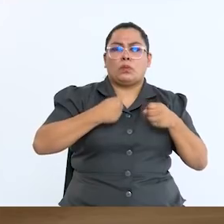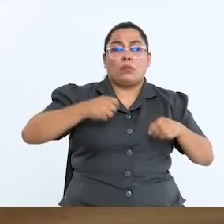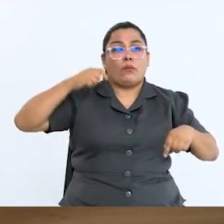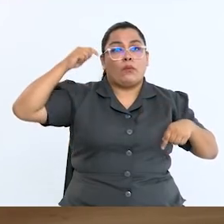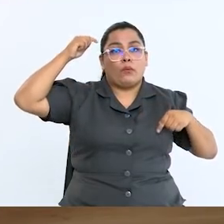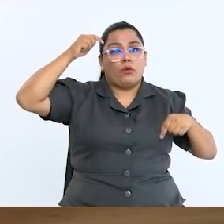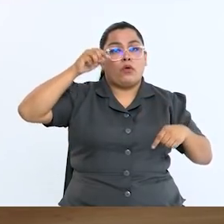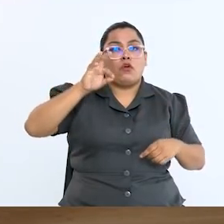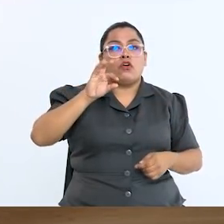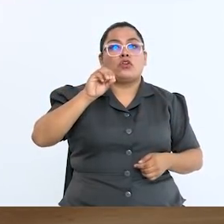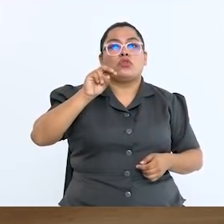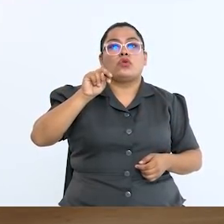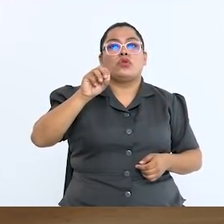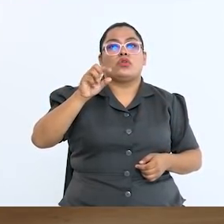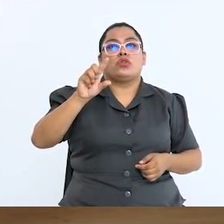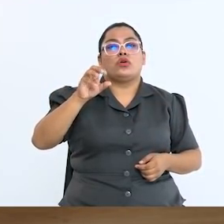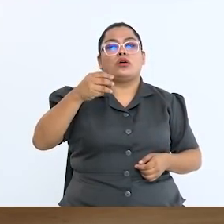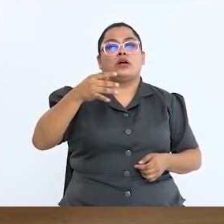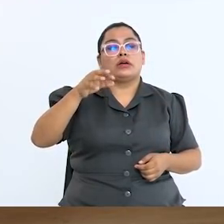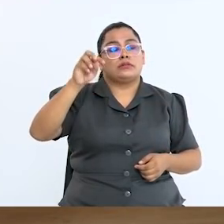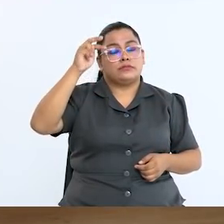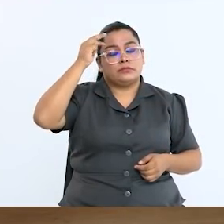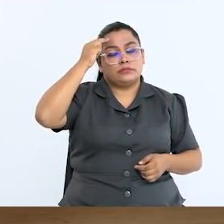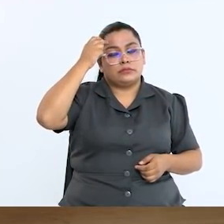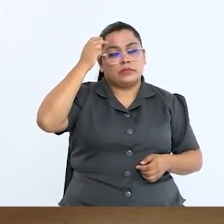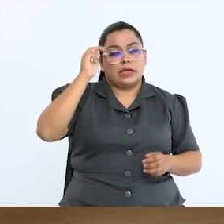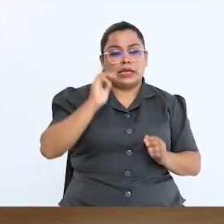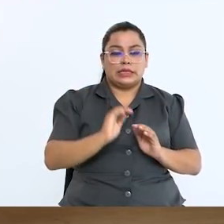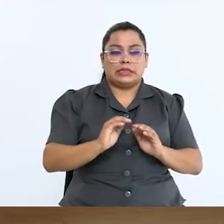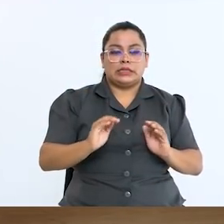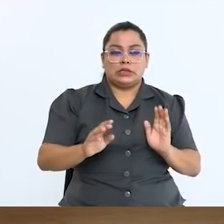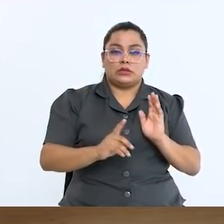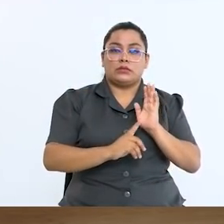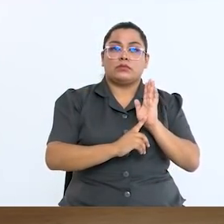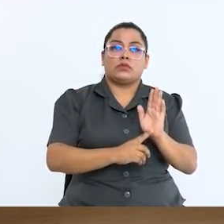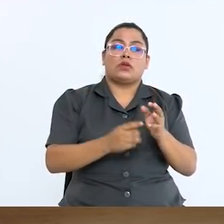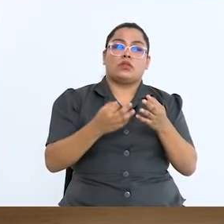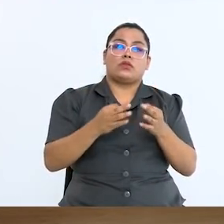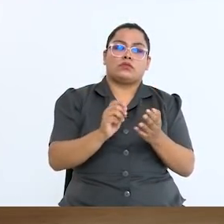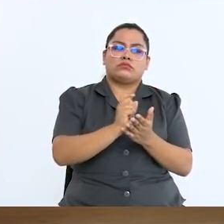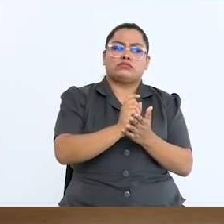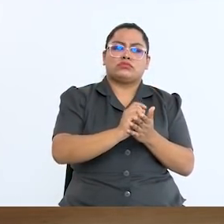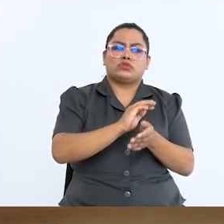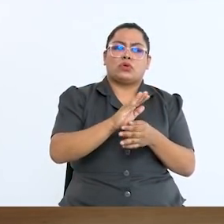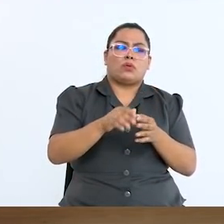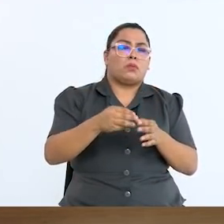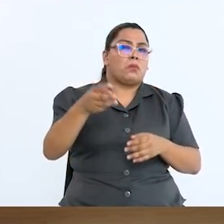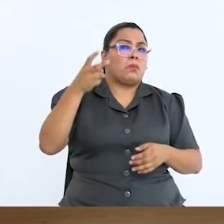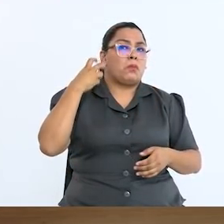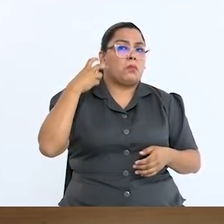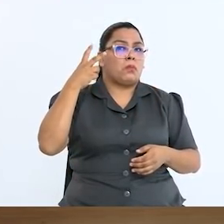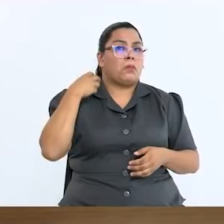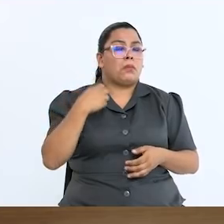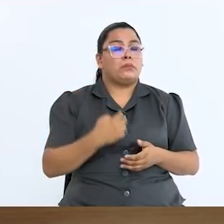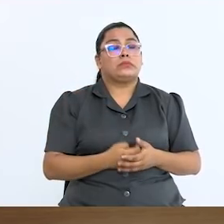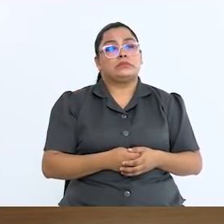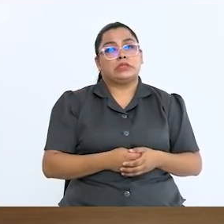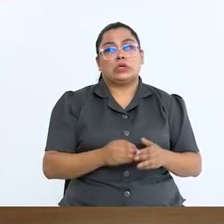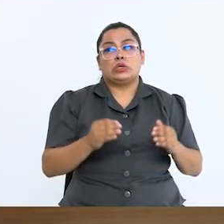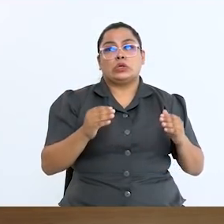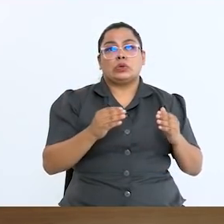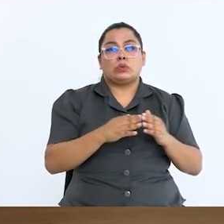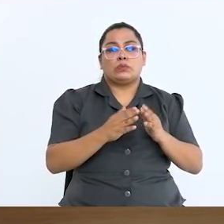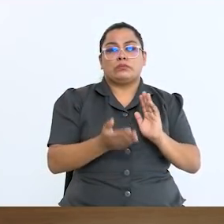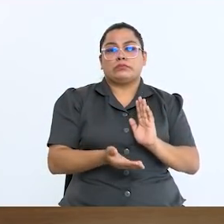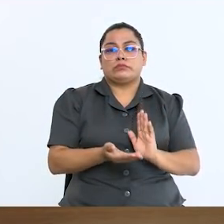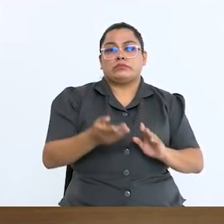la conciencia fonológica, que quiere decir que el niño representa de forma escrita todo lo que escucha, ¿verdad? También